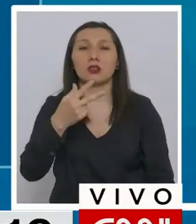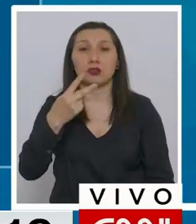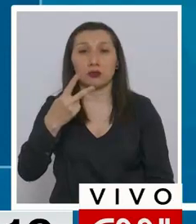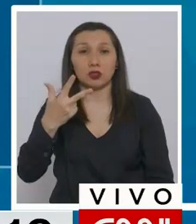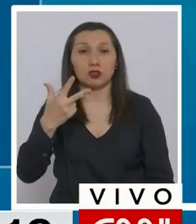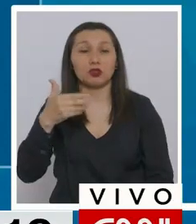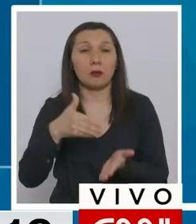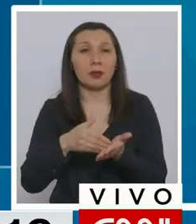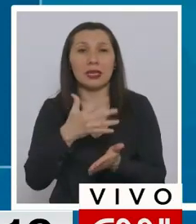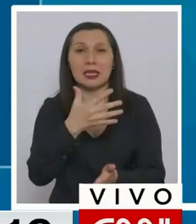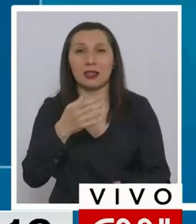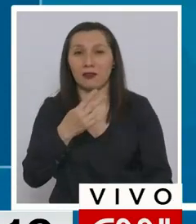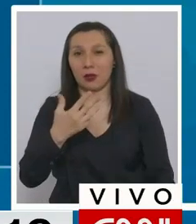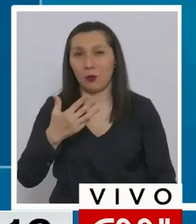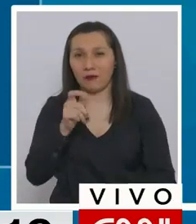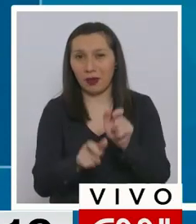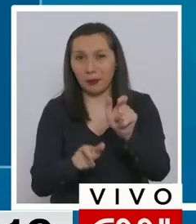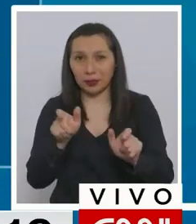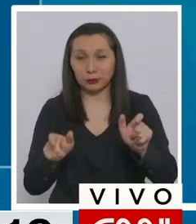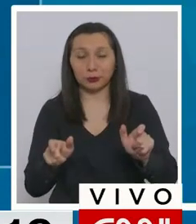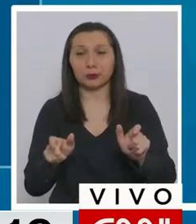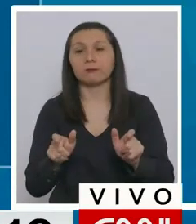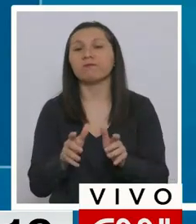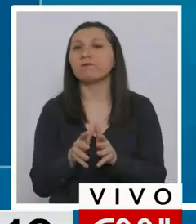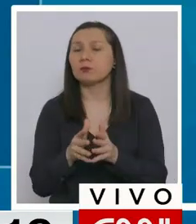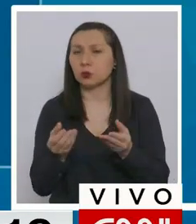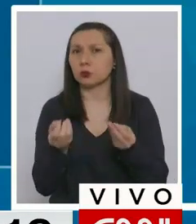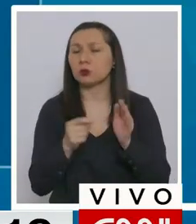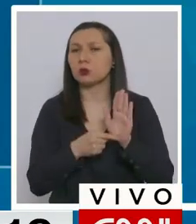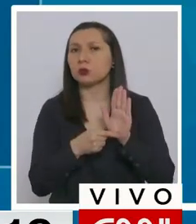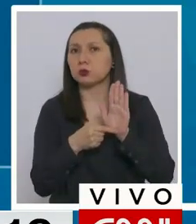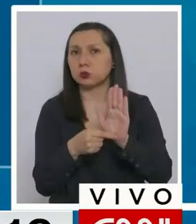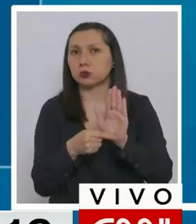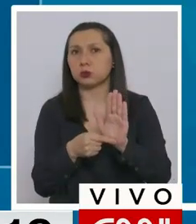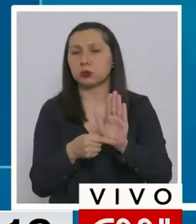90,85% de la población objetivo mayor de 18 años con su